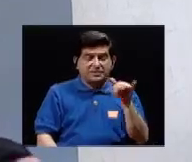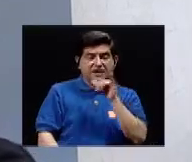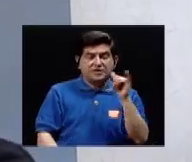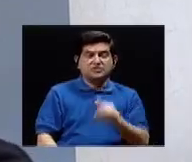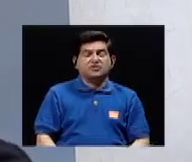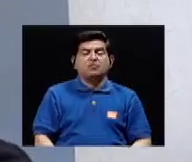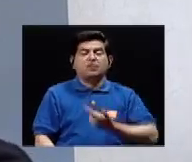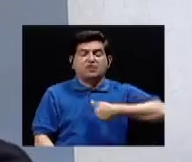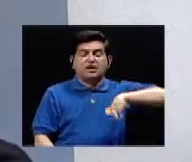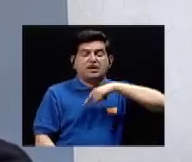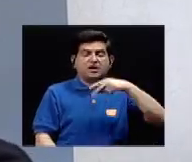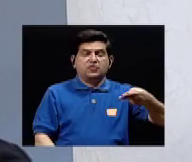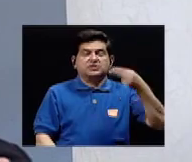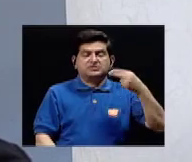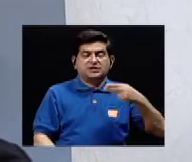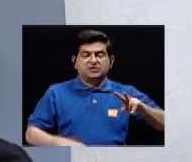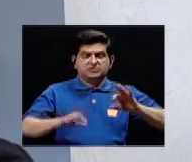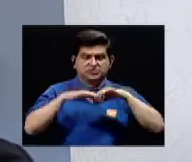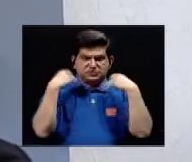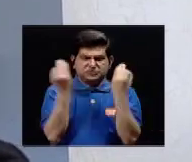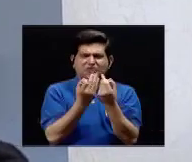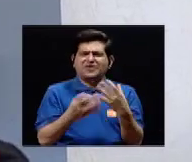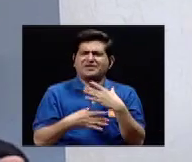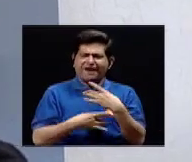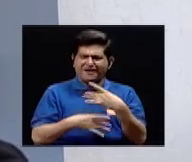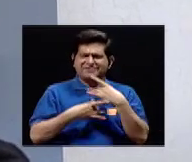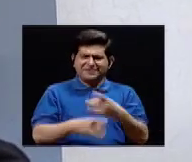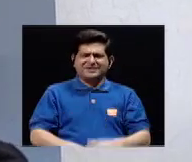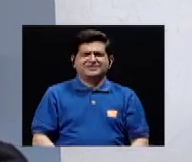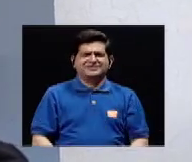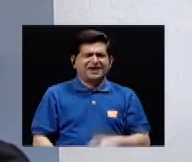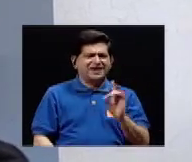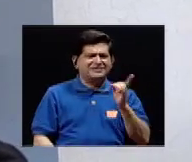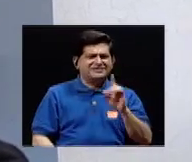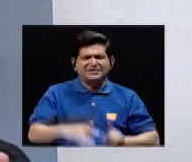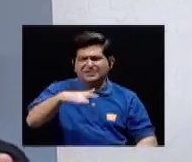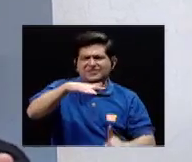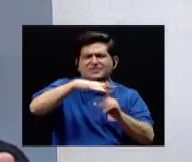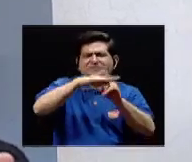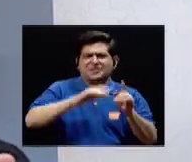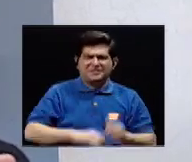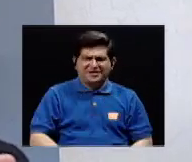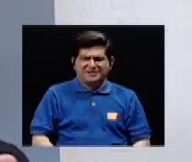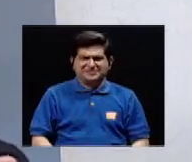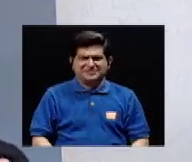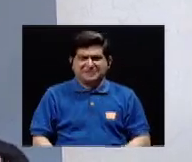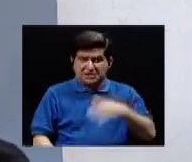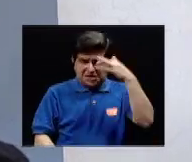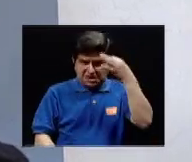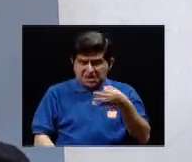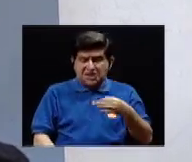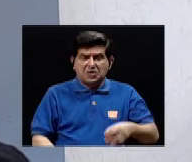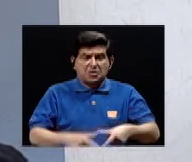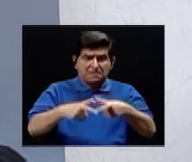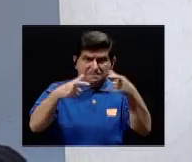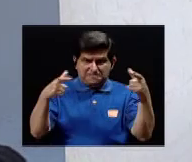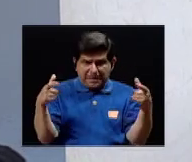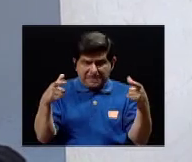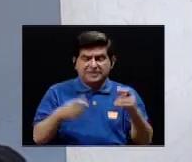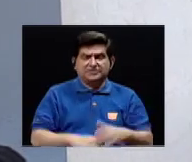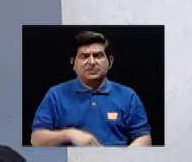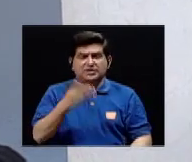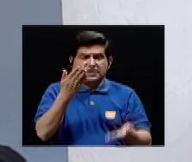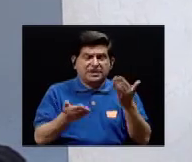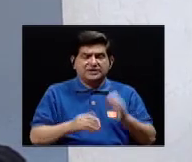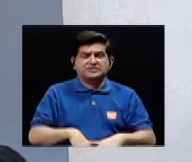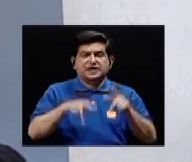viendo también en nuestras historias familiares, que vacilón, ¿verdad? De dónde salían, porque creo que como la mayor parte